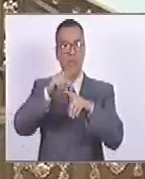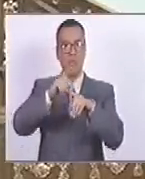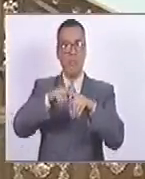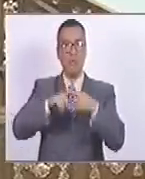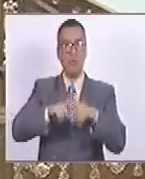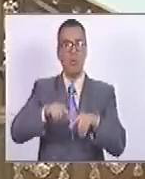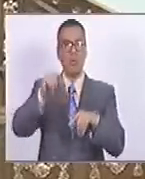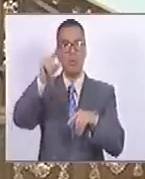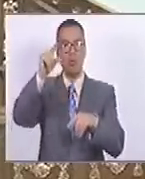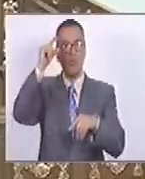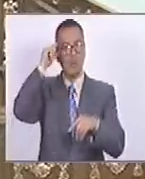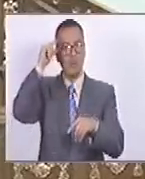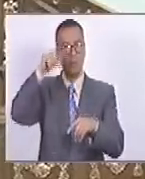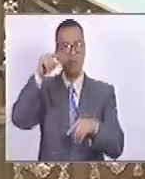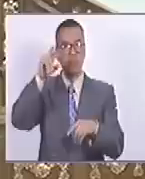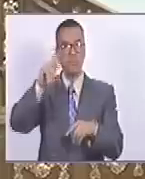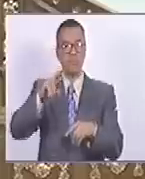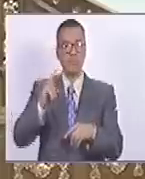de hoy.